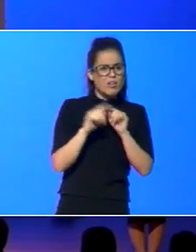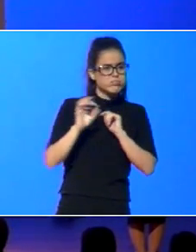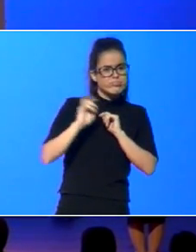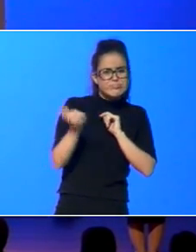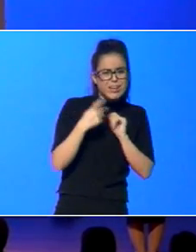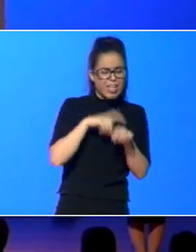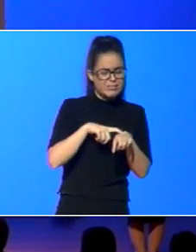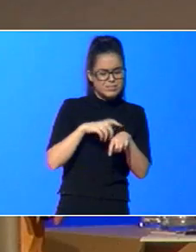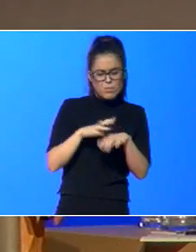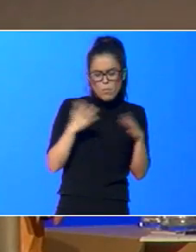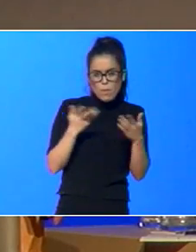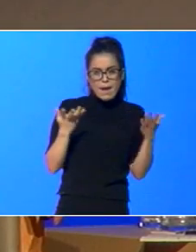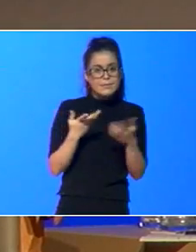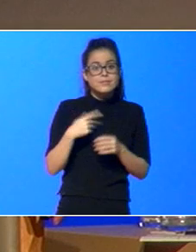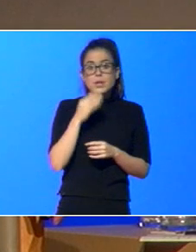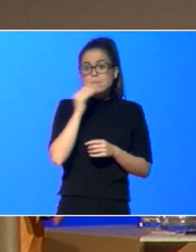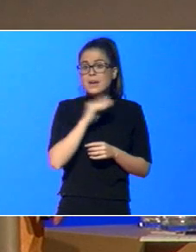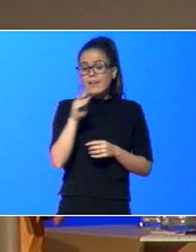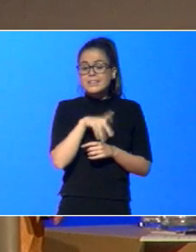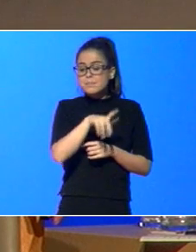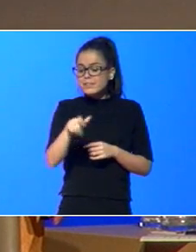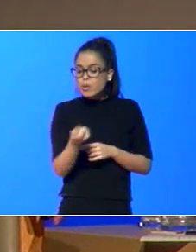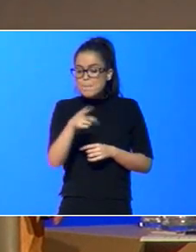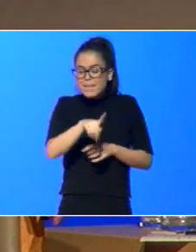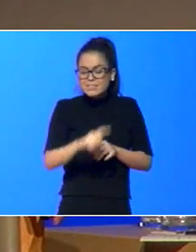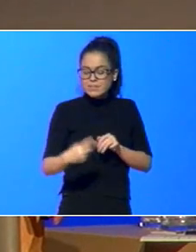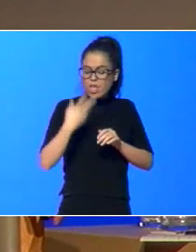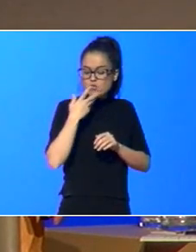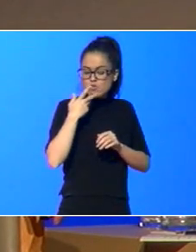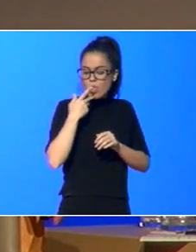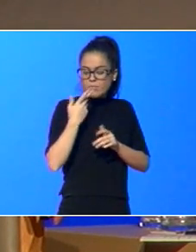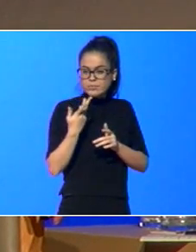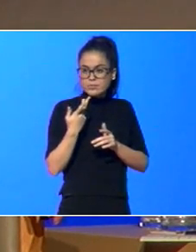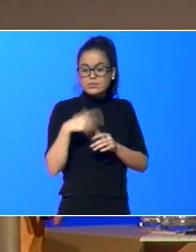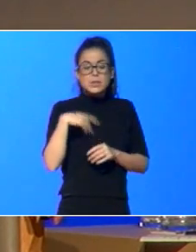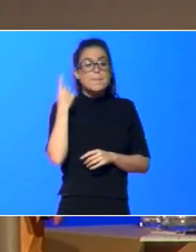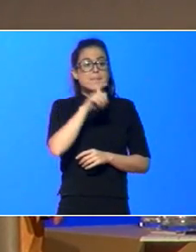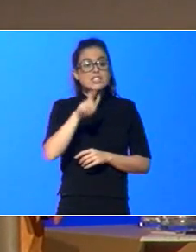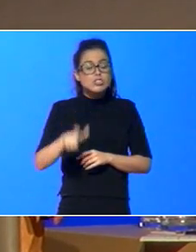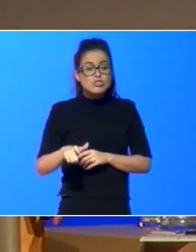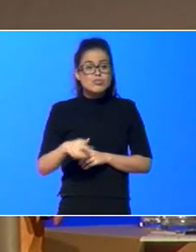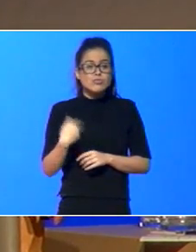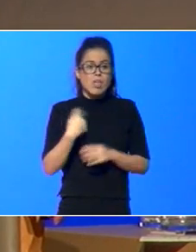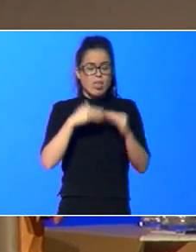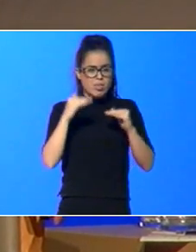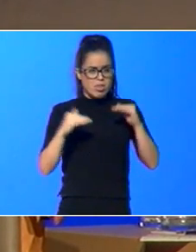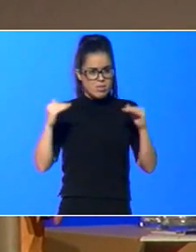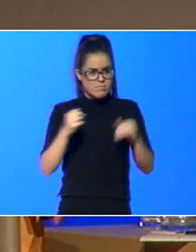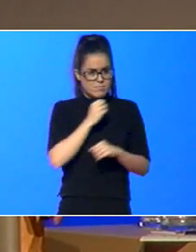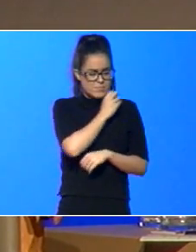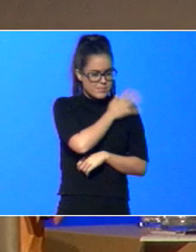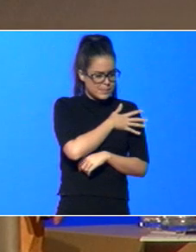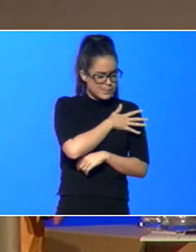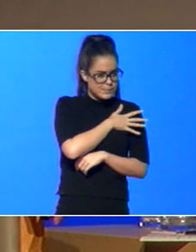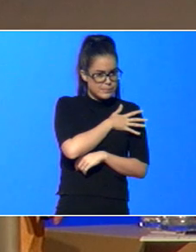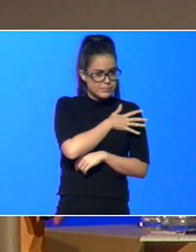importante. Y yo creo que todo el mundo que ha trabajado con la diversidad funcional e incluye a la persona en el aula,